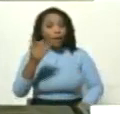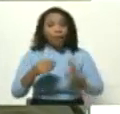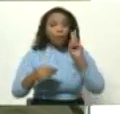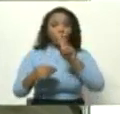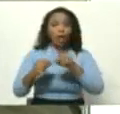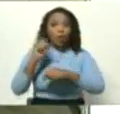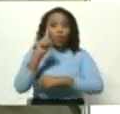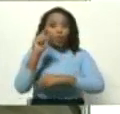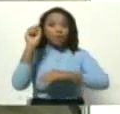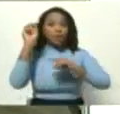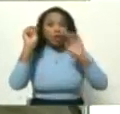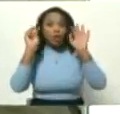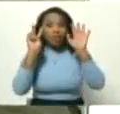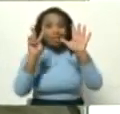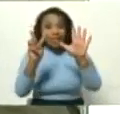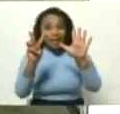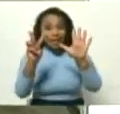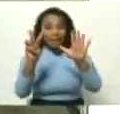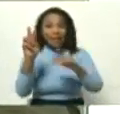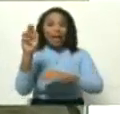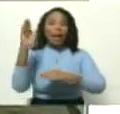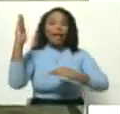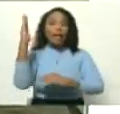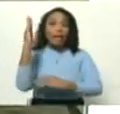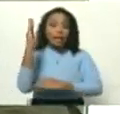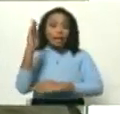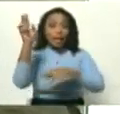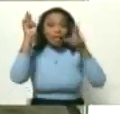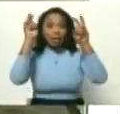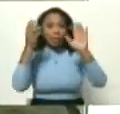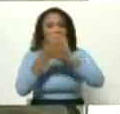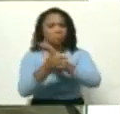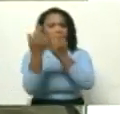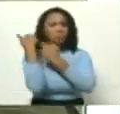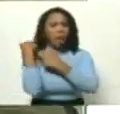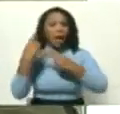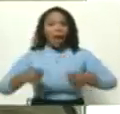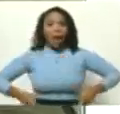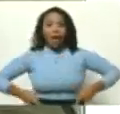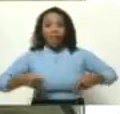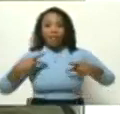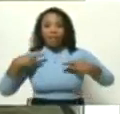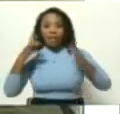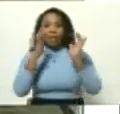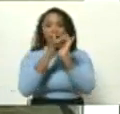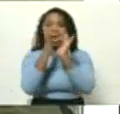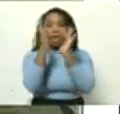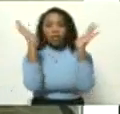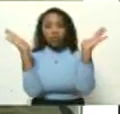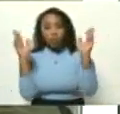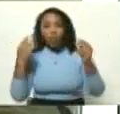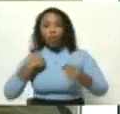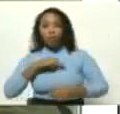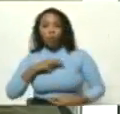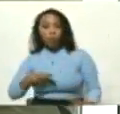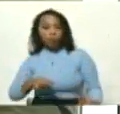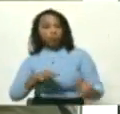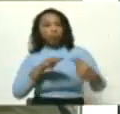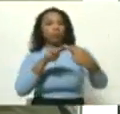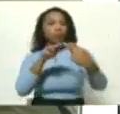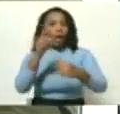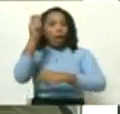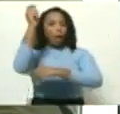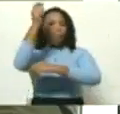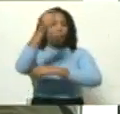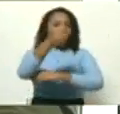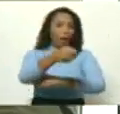templos, que bueno, va a tener una temática correspondiente a la vida de Jesús, a nuestro encuentro, las palmas,